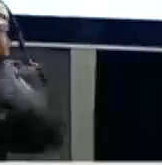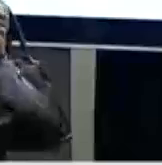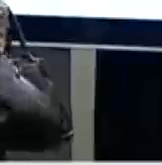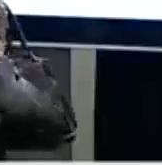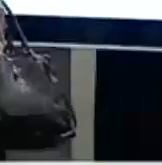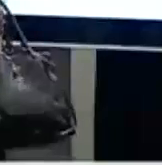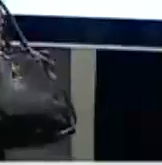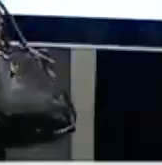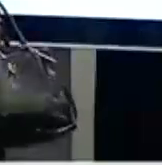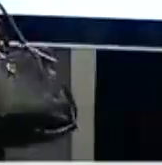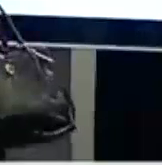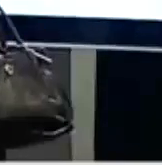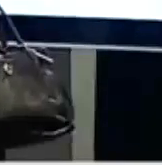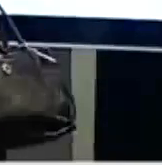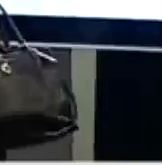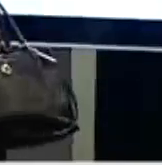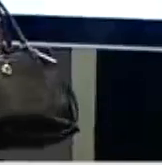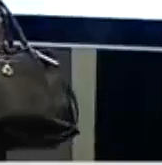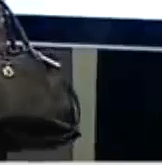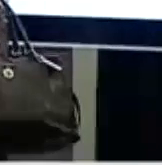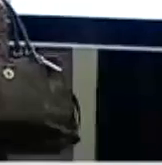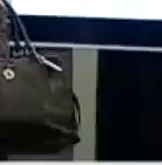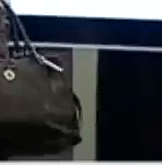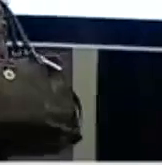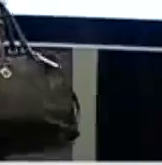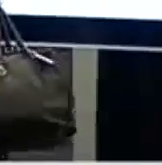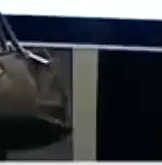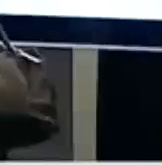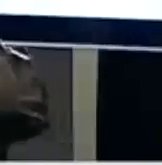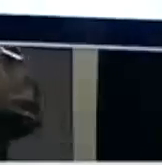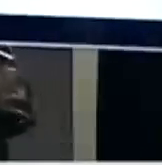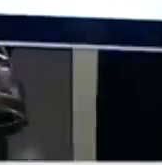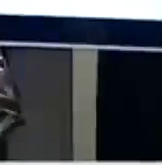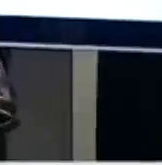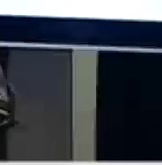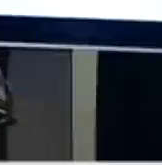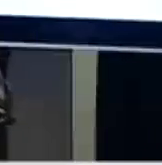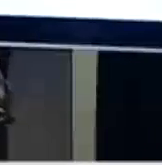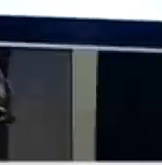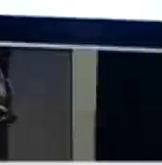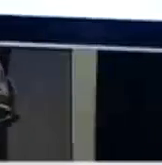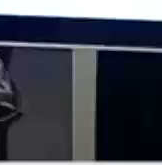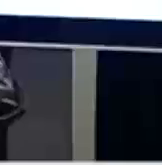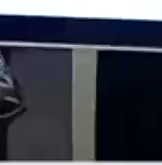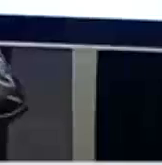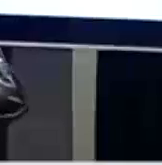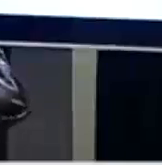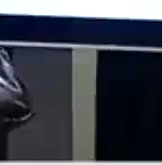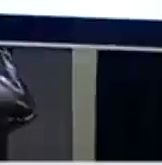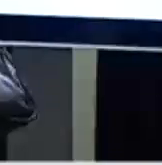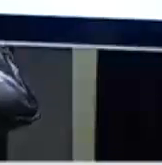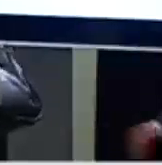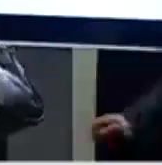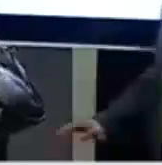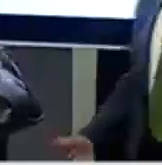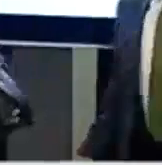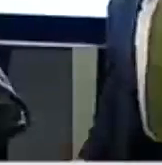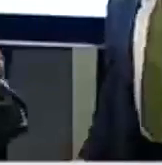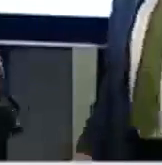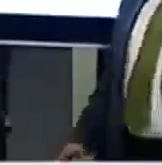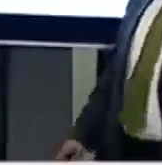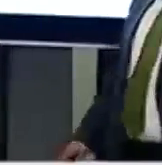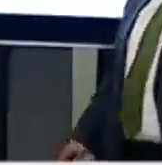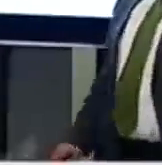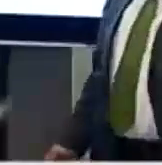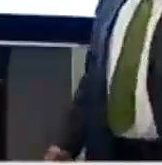desarrolla aquí en el Senado de la República. Hubo cuestionamientos, comentarios, observaciones, información que hay que señalar esa herramienta